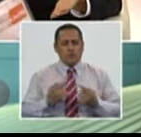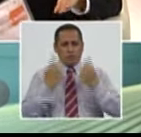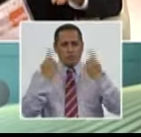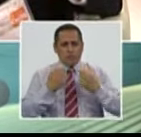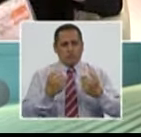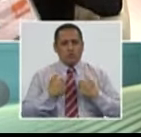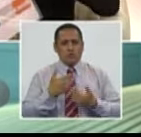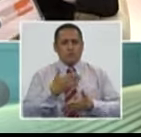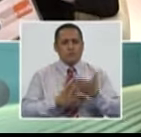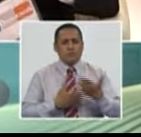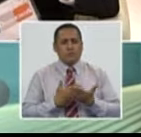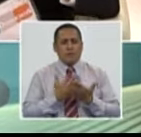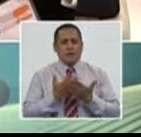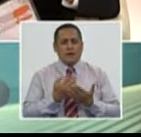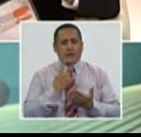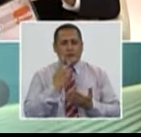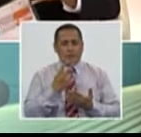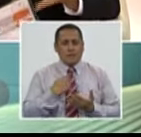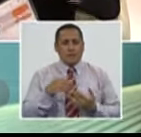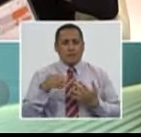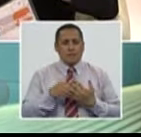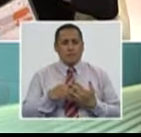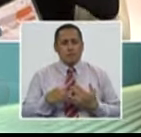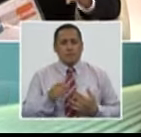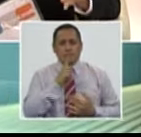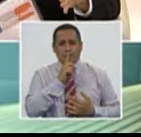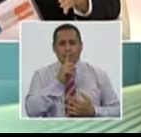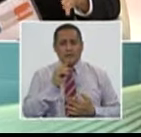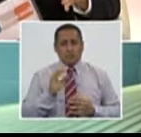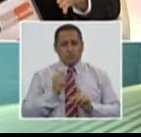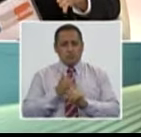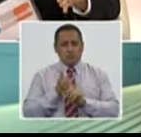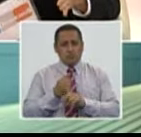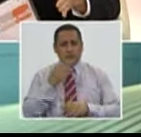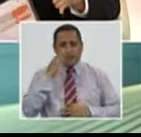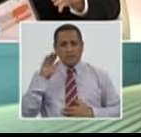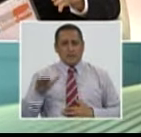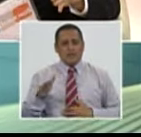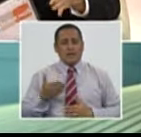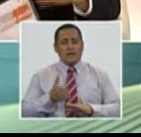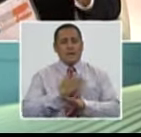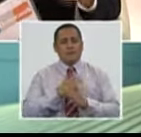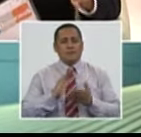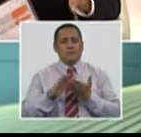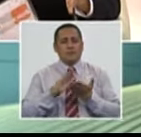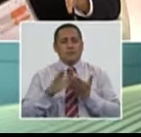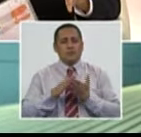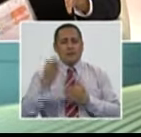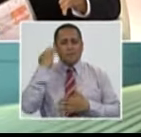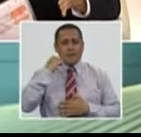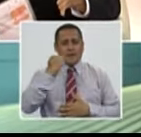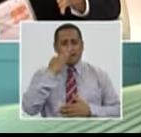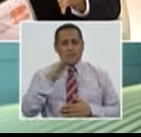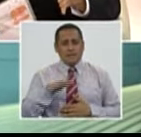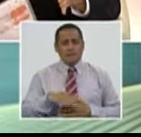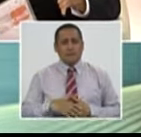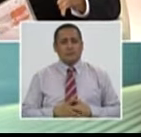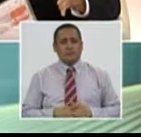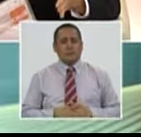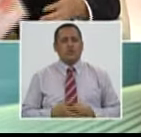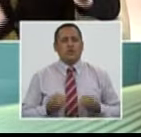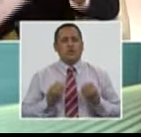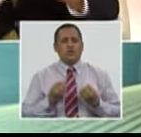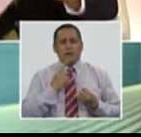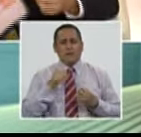la medida que no se tiene la seguridad de que el esposo y padre respectivamente está autorizando el viaje de la menor